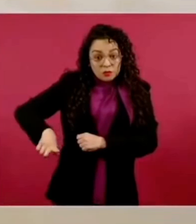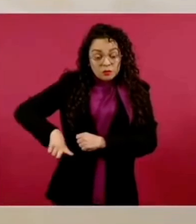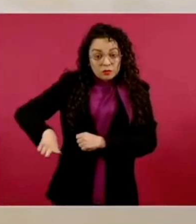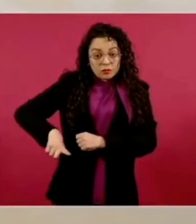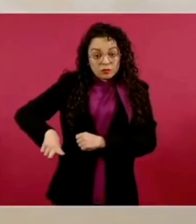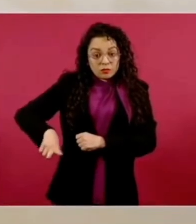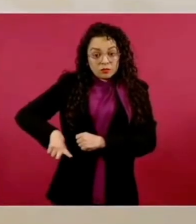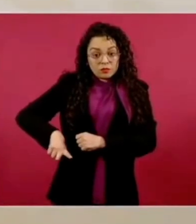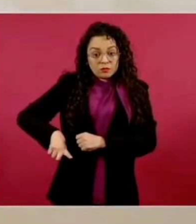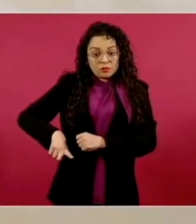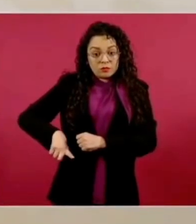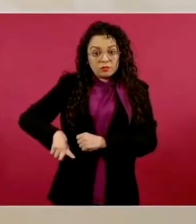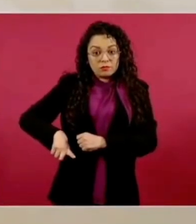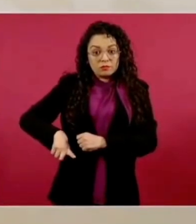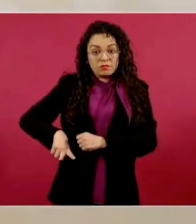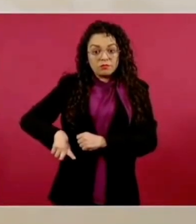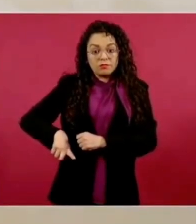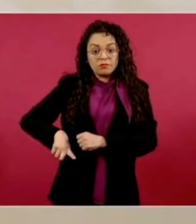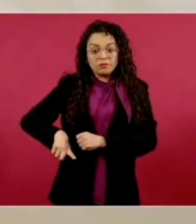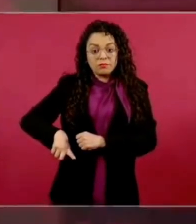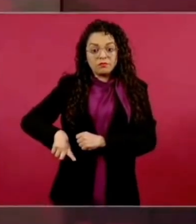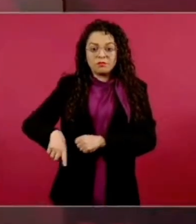bien atendidos,